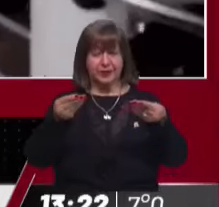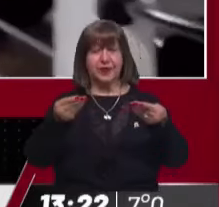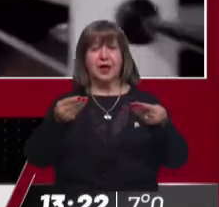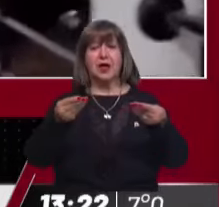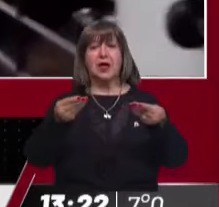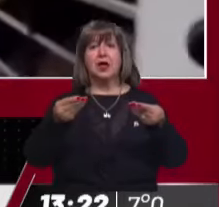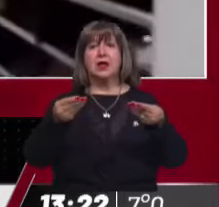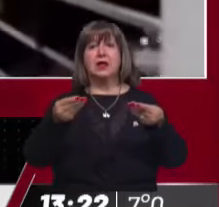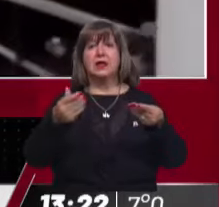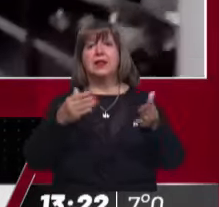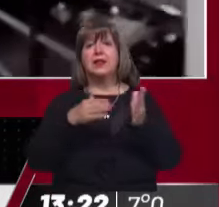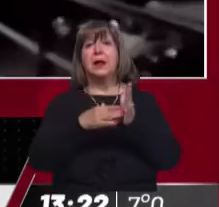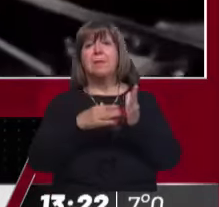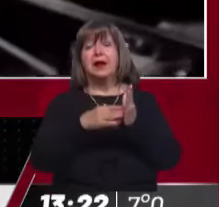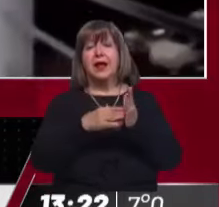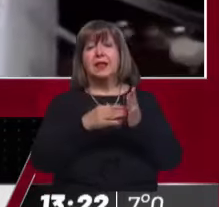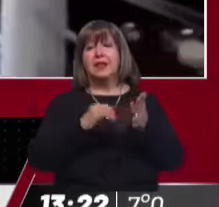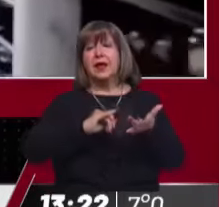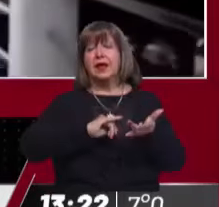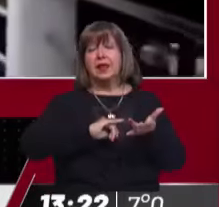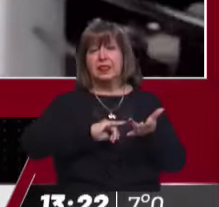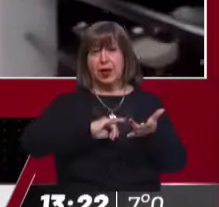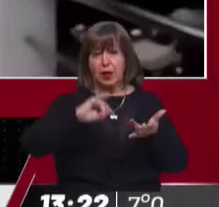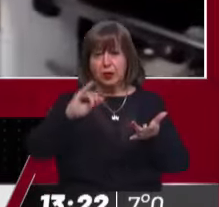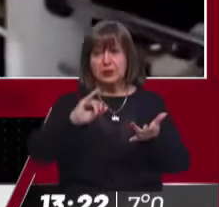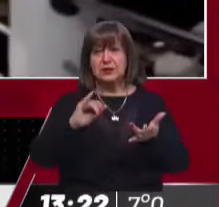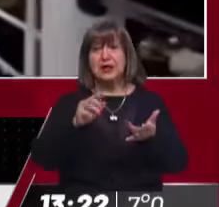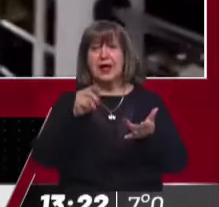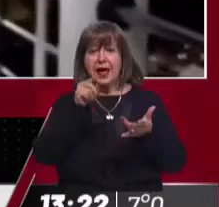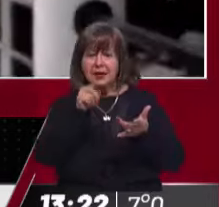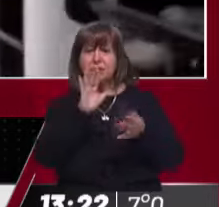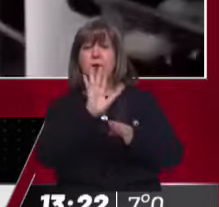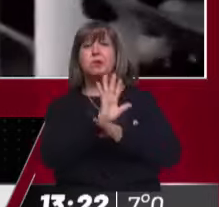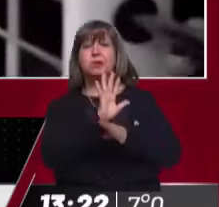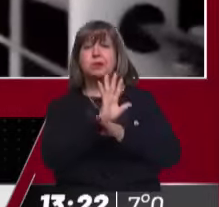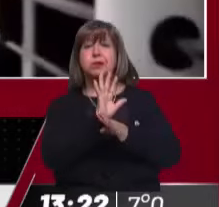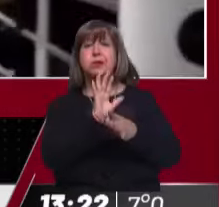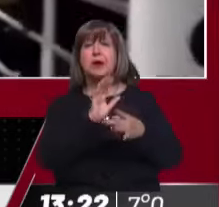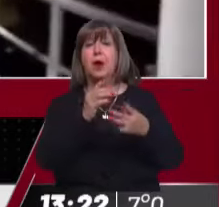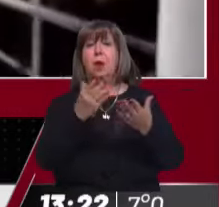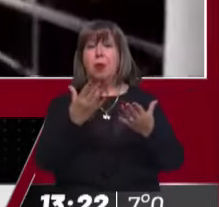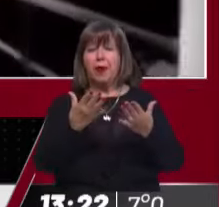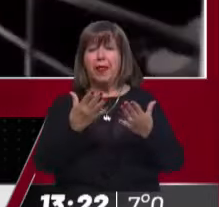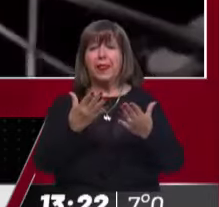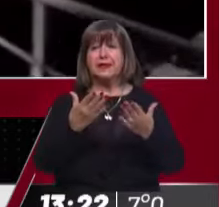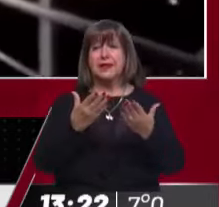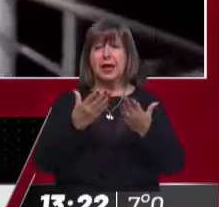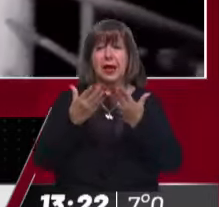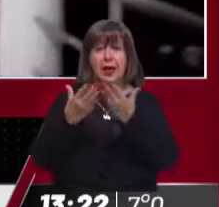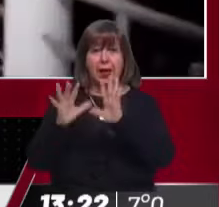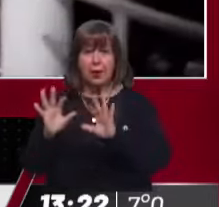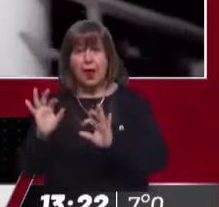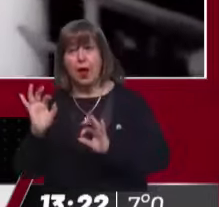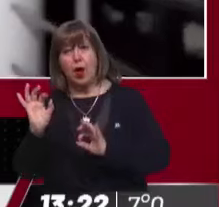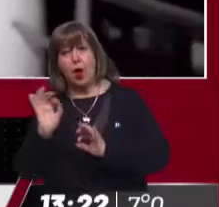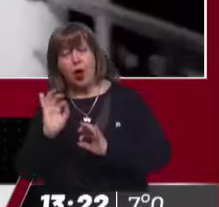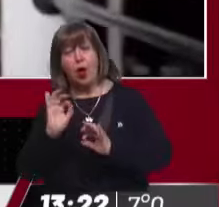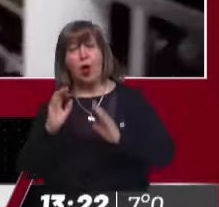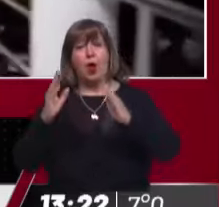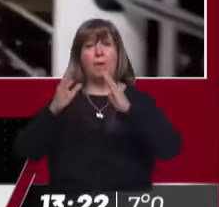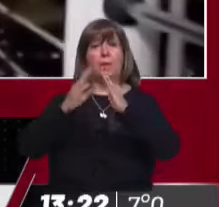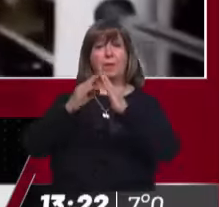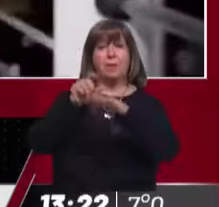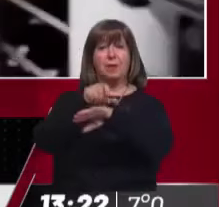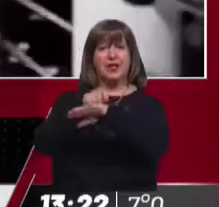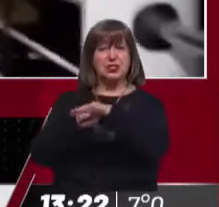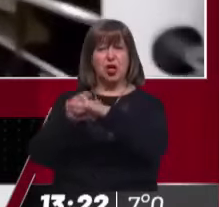es excarcelable, puede ser excarcelado. Si no es excarcelable, puede ir al penal, puede ir a una prisión domiciliaria.